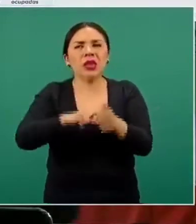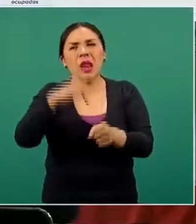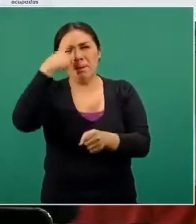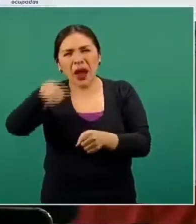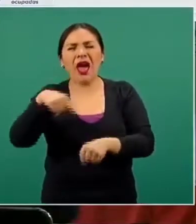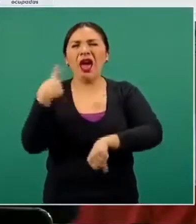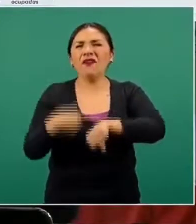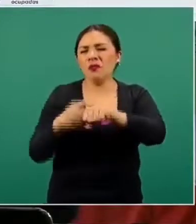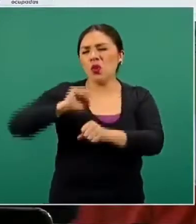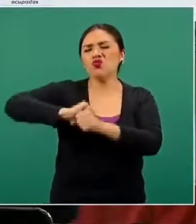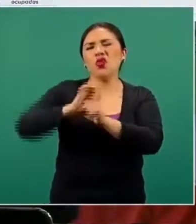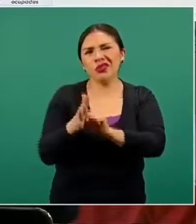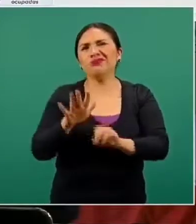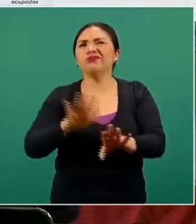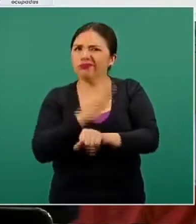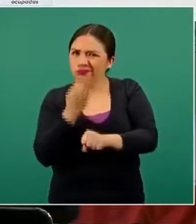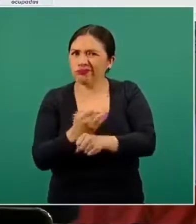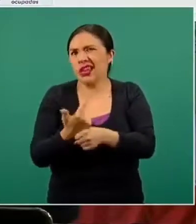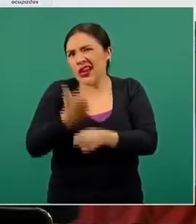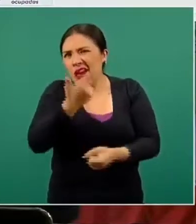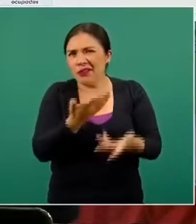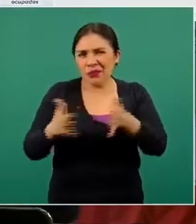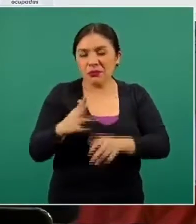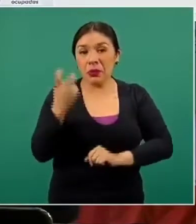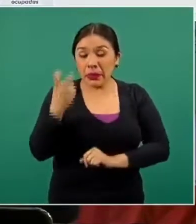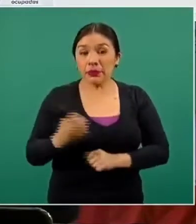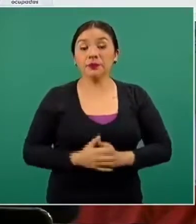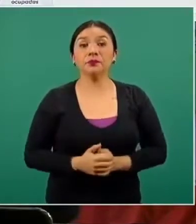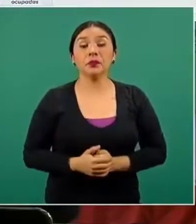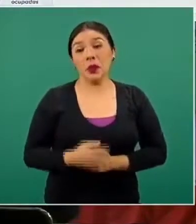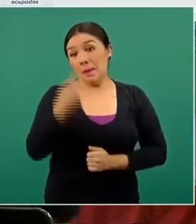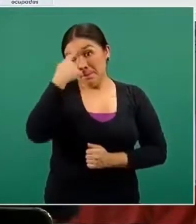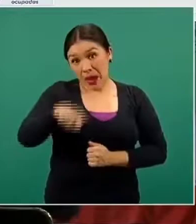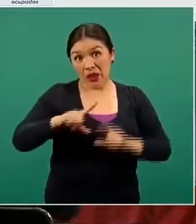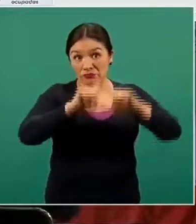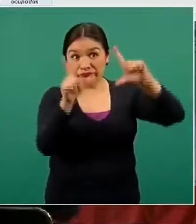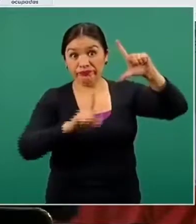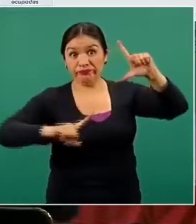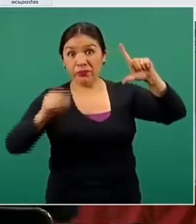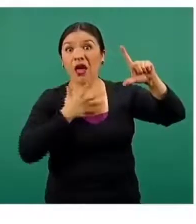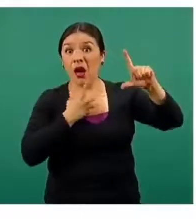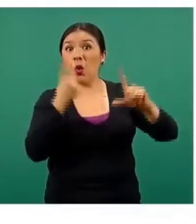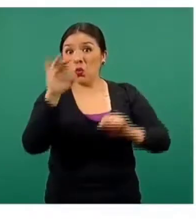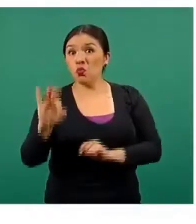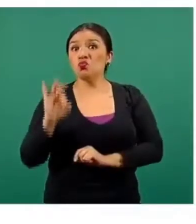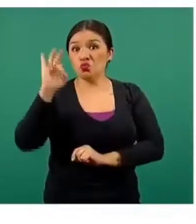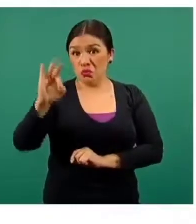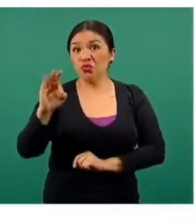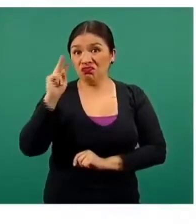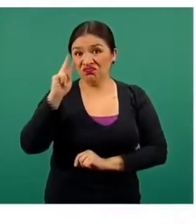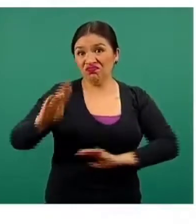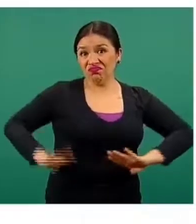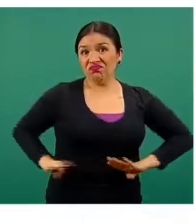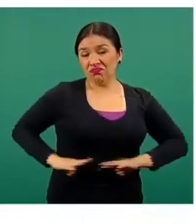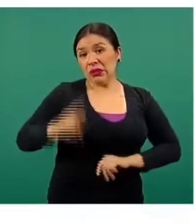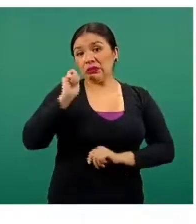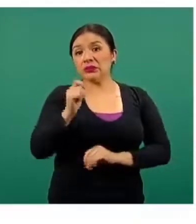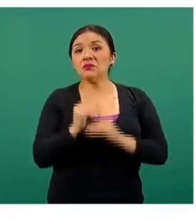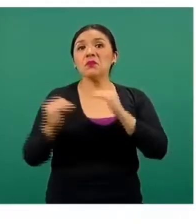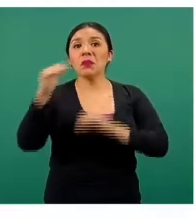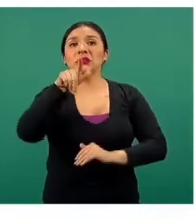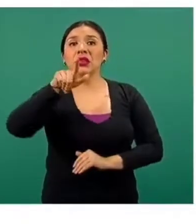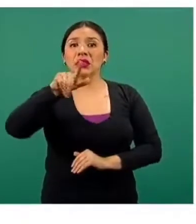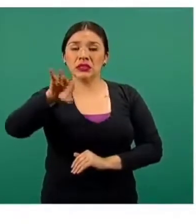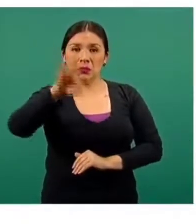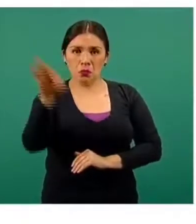COVID grave cuando así se requiere. Si bien tenemos para la ocupación nacional el incremento de 1 punto porcentual a un